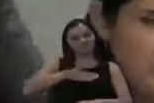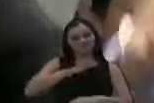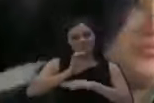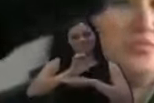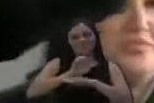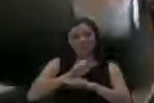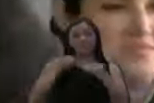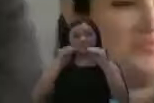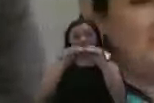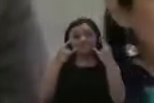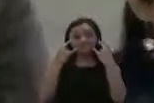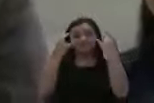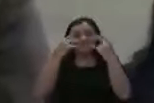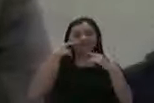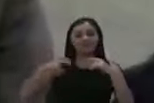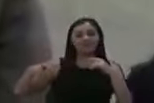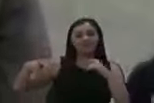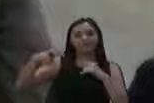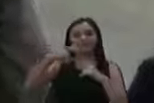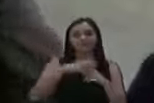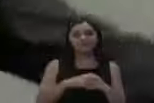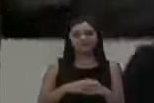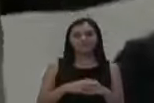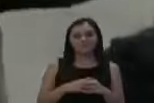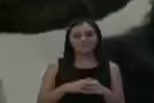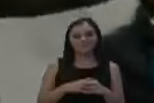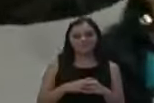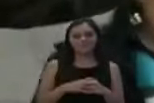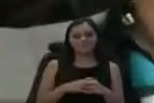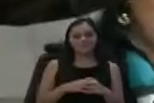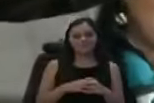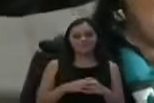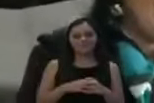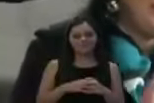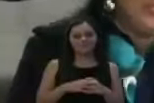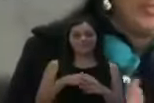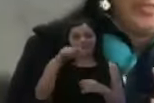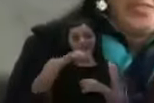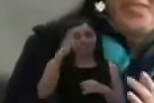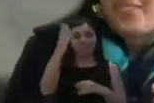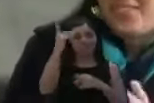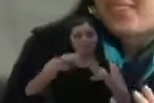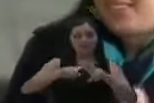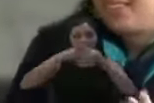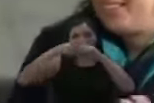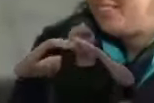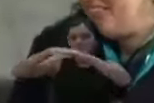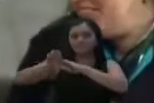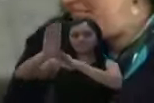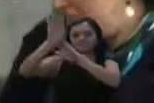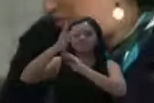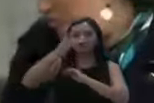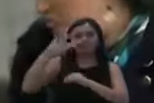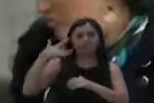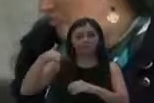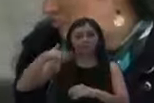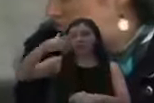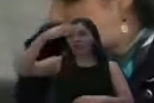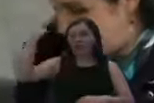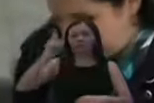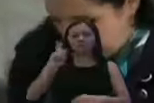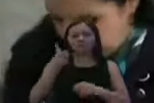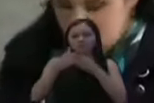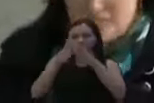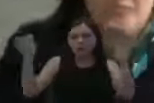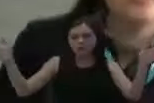Chimborazo lugares turísticos entrada de nuestra amazonía no nos hemos olvidado el ofrecimiento ampliar